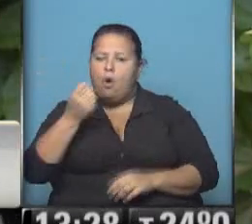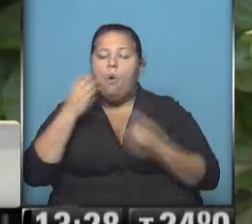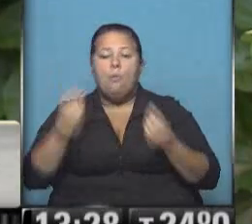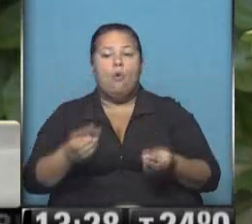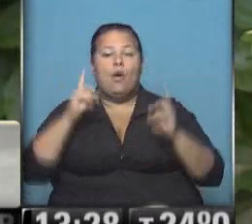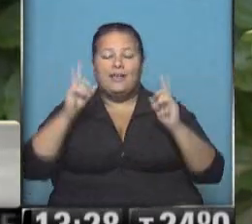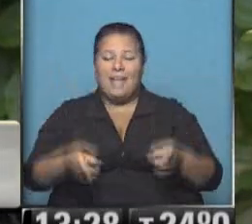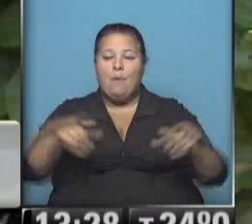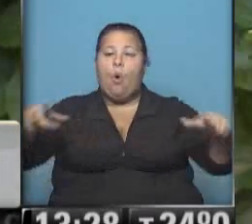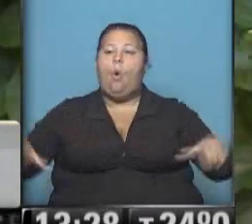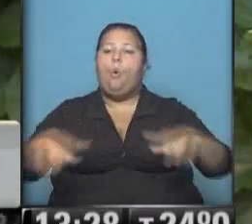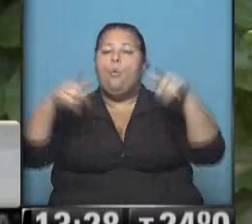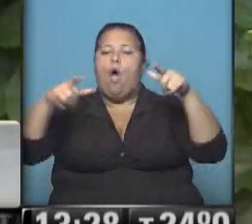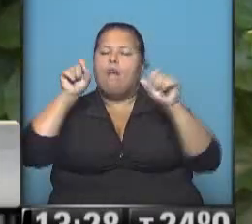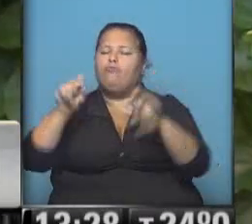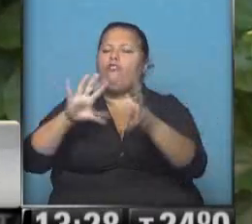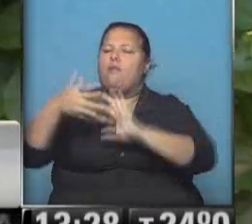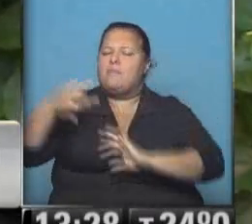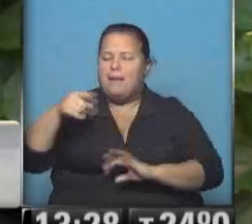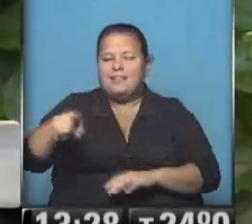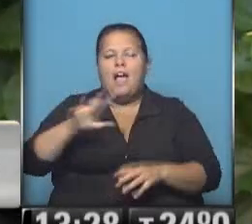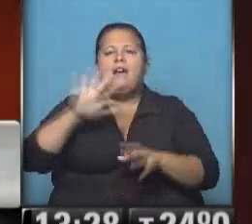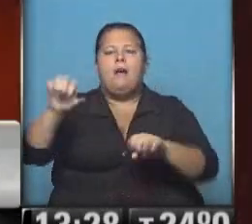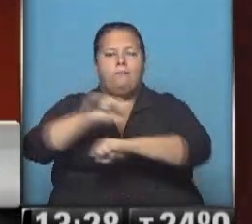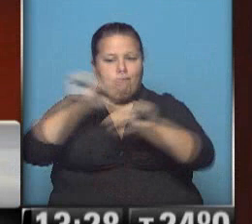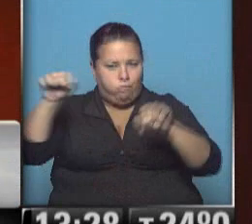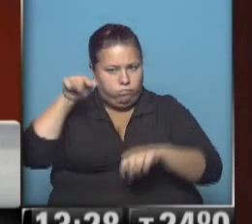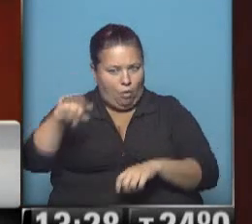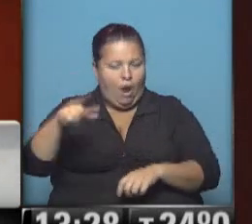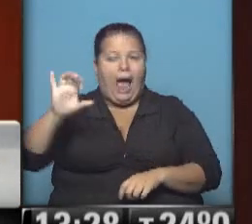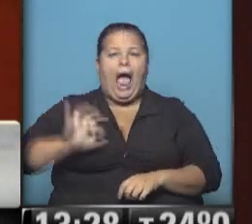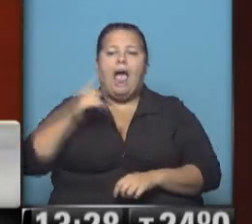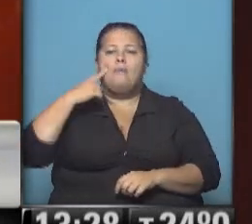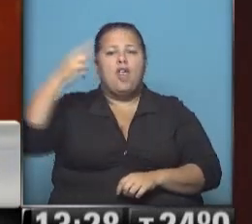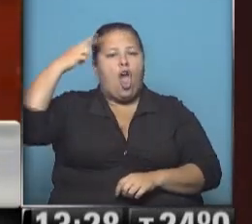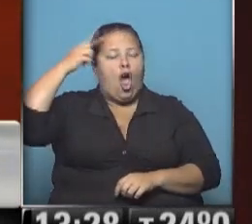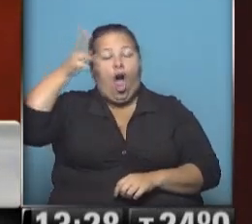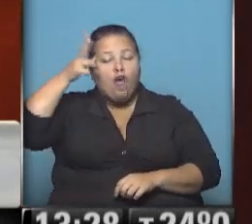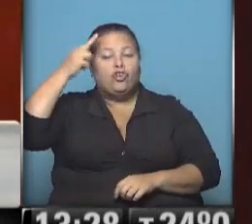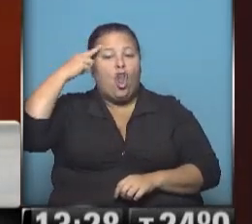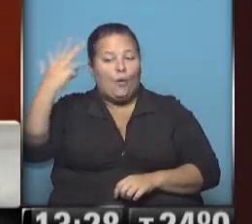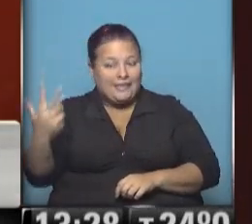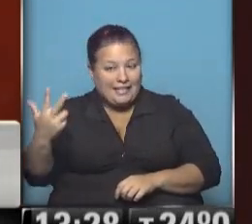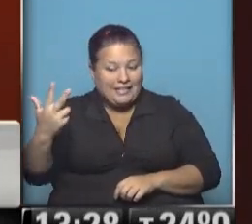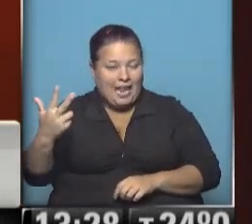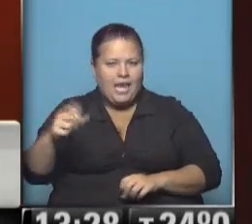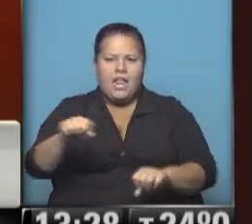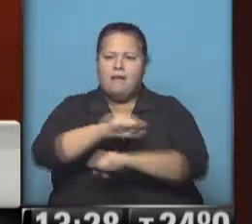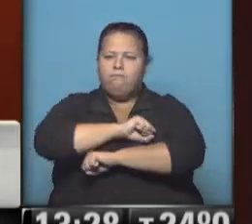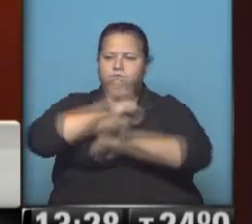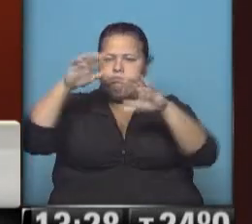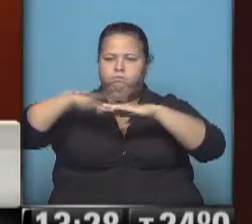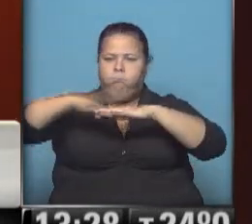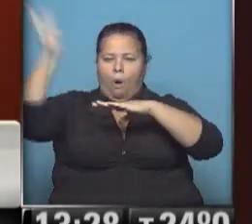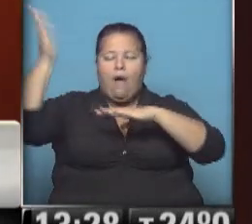además se trata de un volcán con características particulares es un volcán explosivo que en el año 1893 eh voló su parte